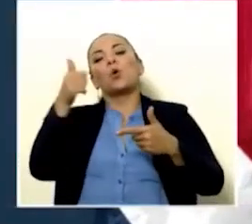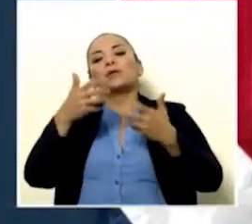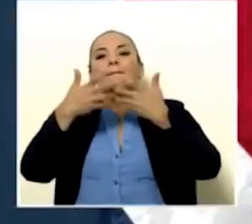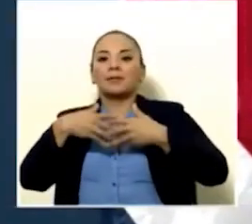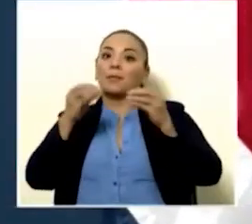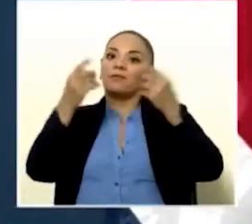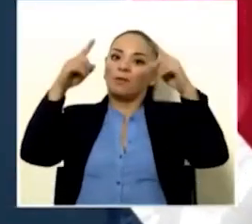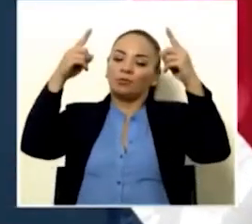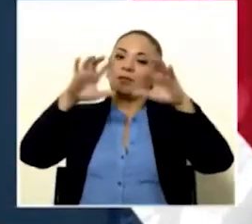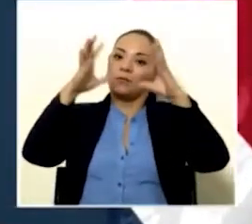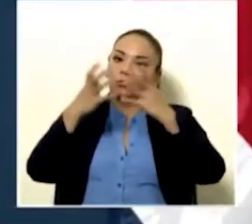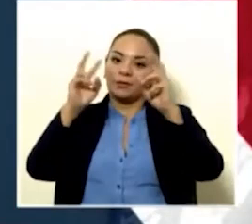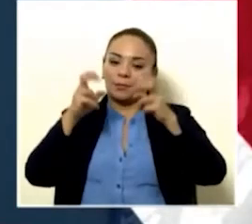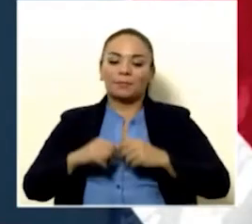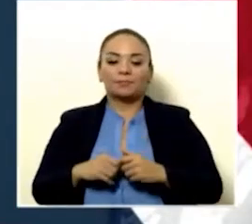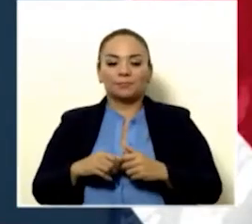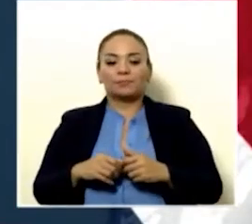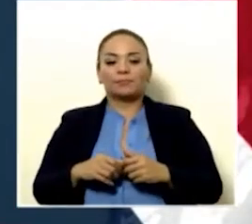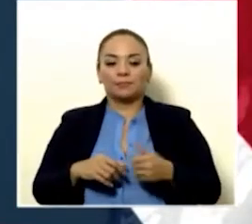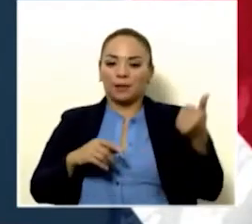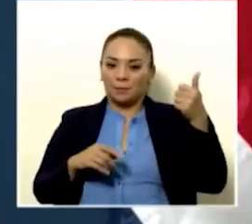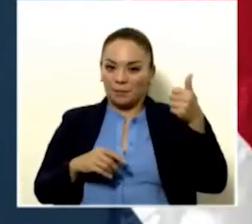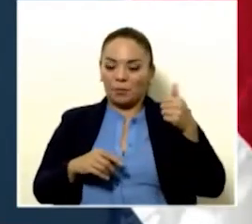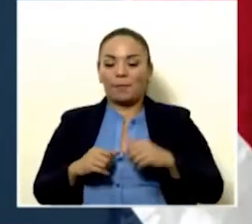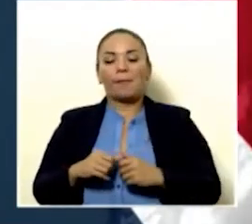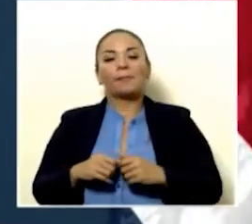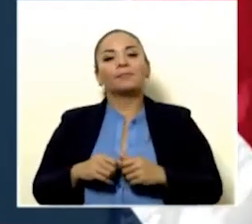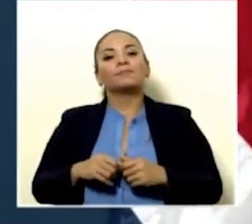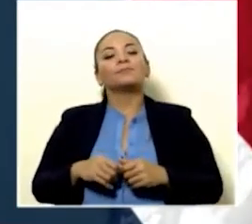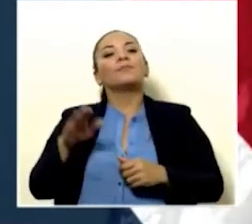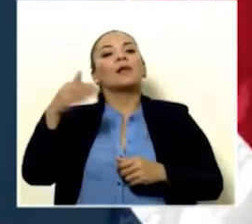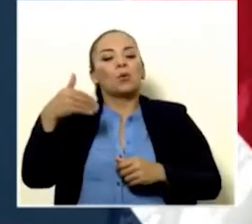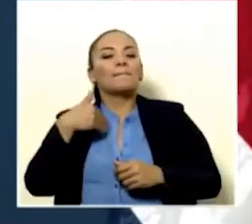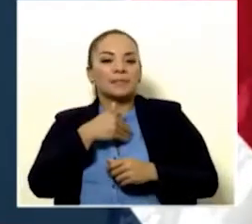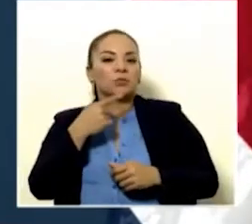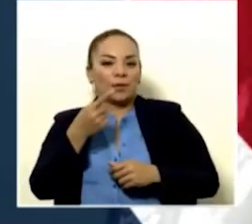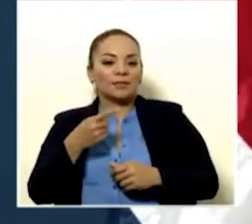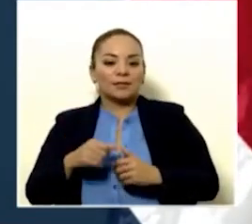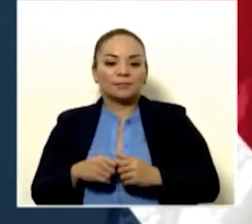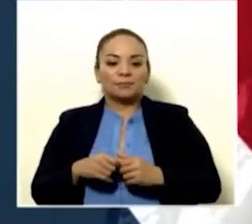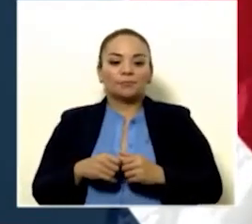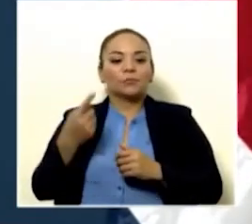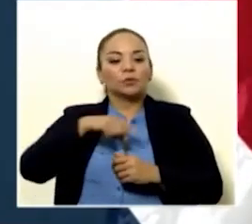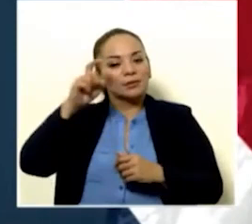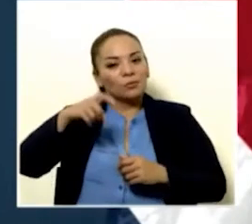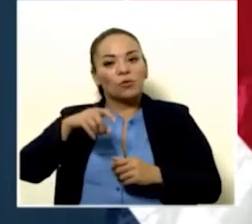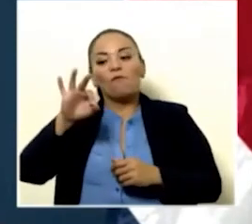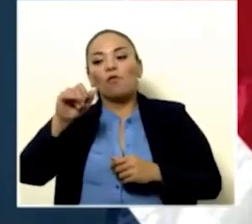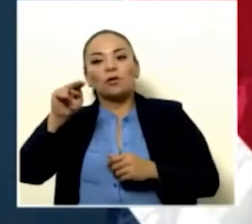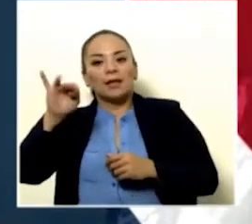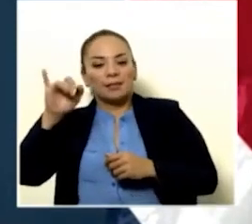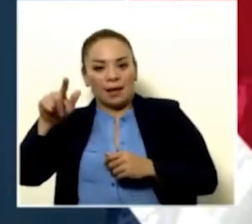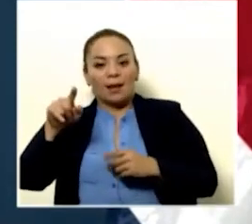más famosas del mundo en el tema. Eso es número 1. Y ahora el ministro le va a decir por qué. Necesitamos que Fonatel